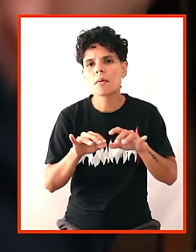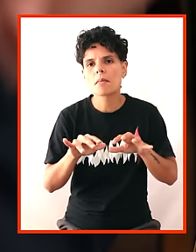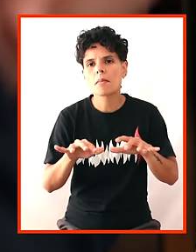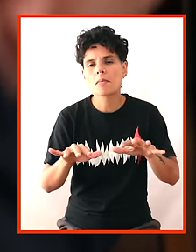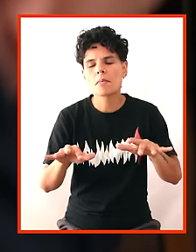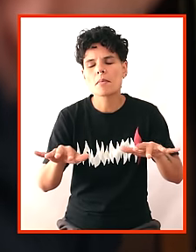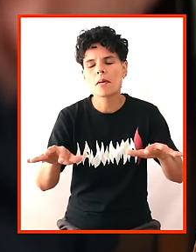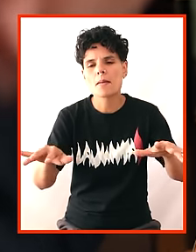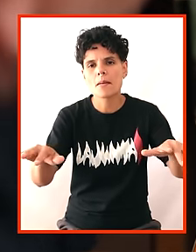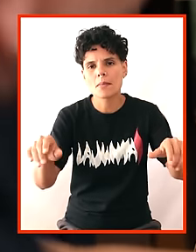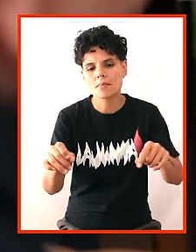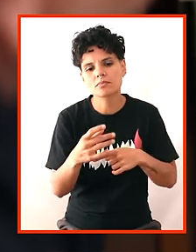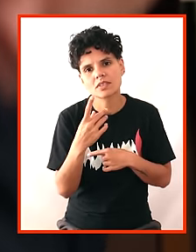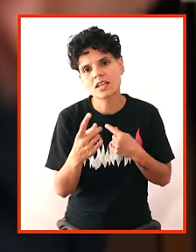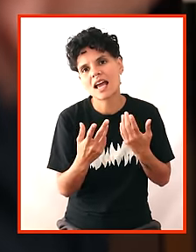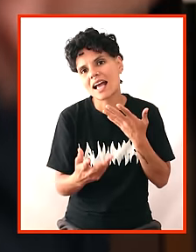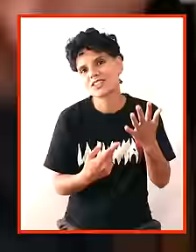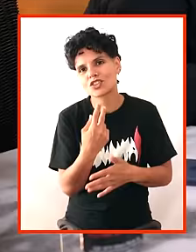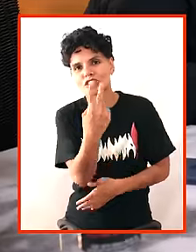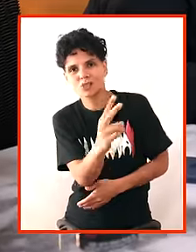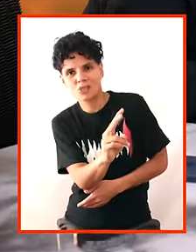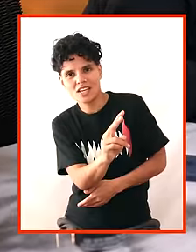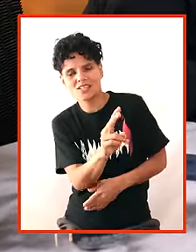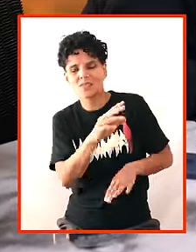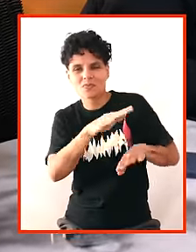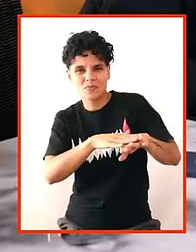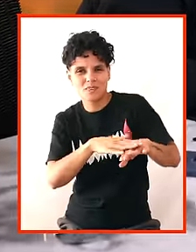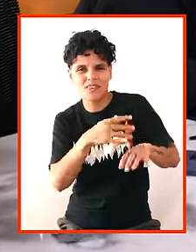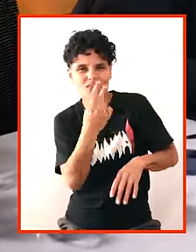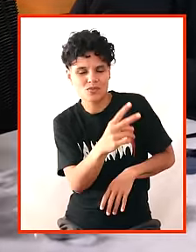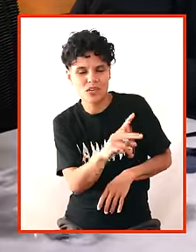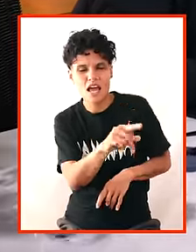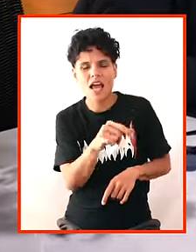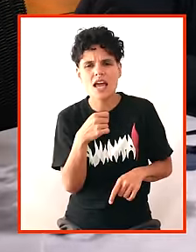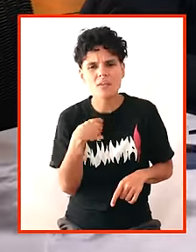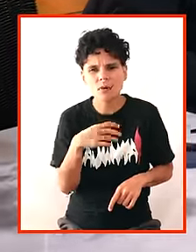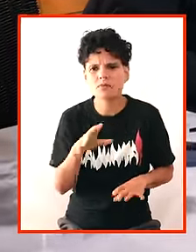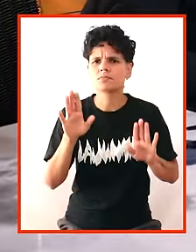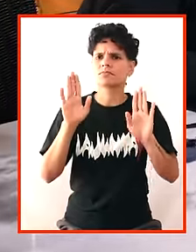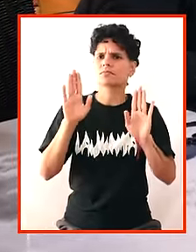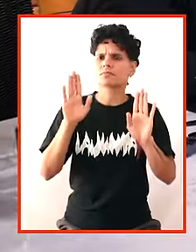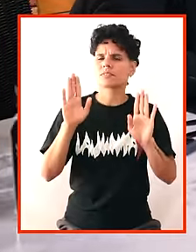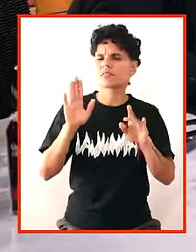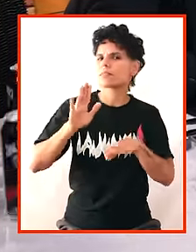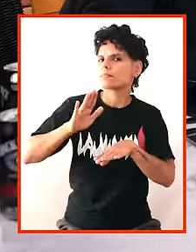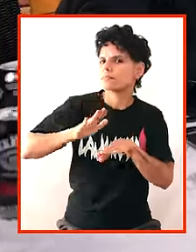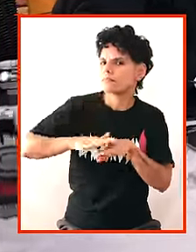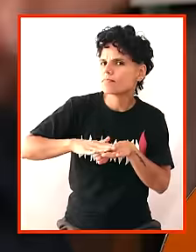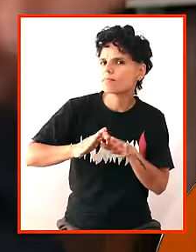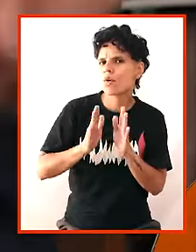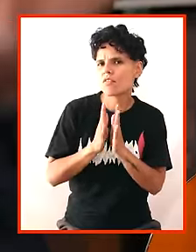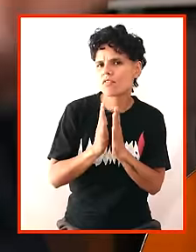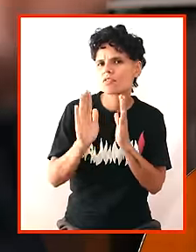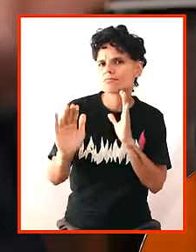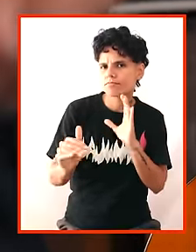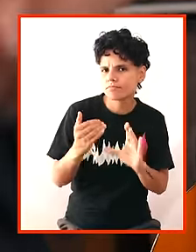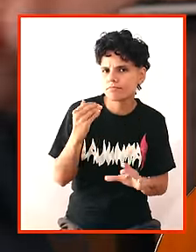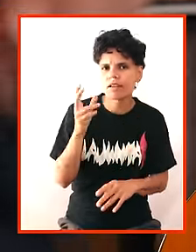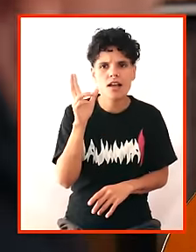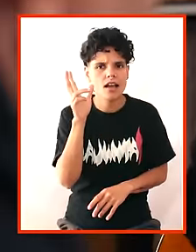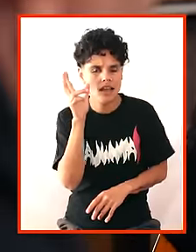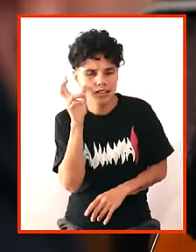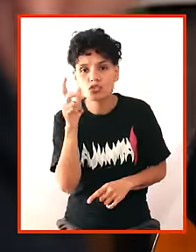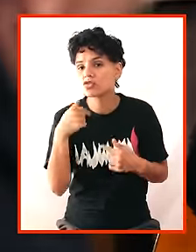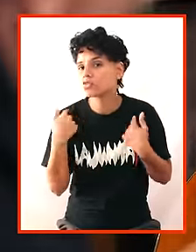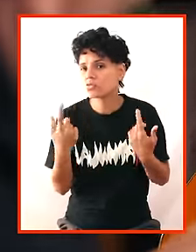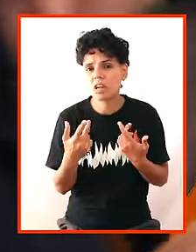tener cierta difusión la idea, ahí él como que paró la oreja y nos mandó a pedir como el trabajo. Y nosotros estábamos mezclando